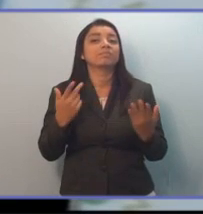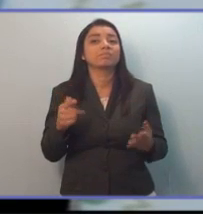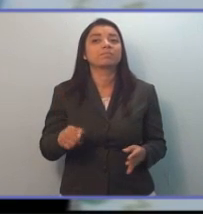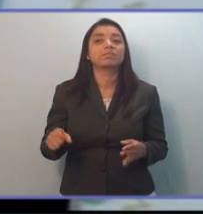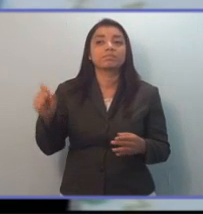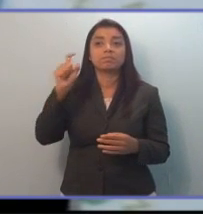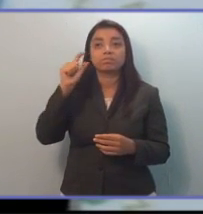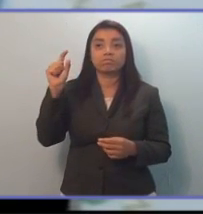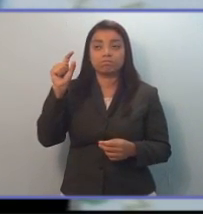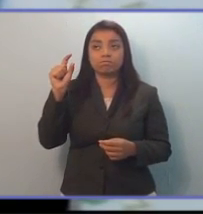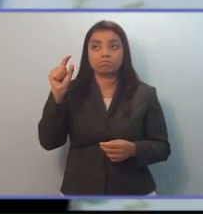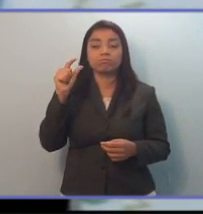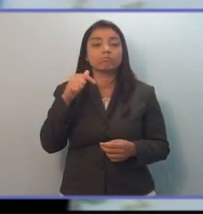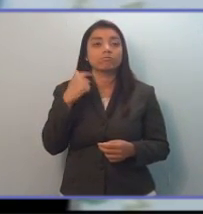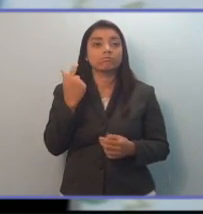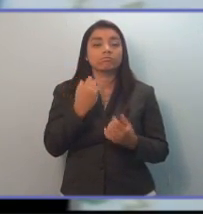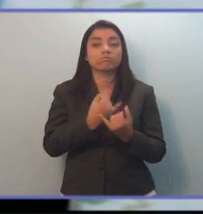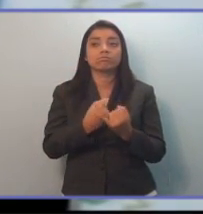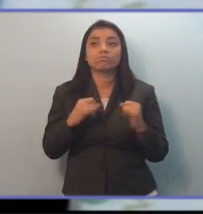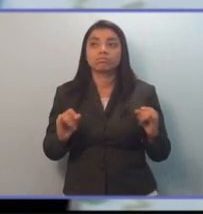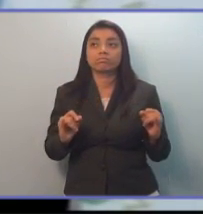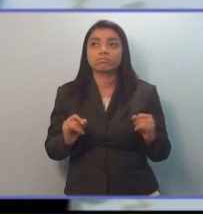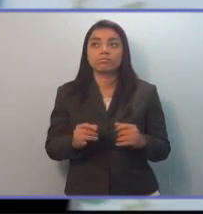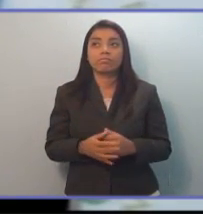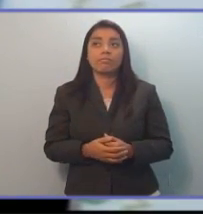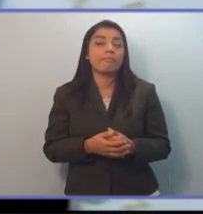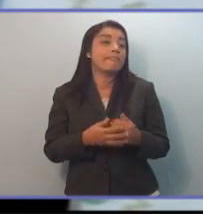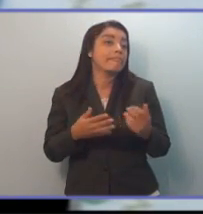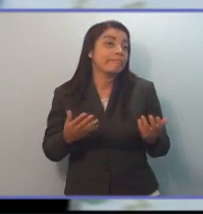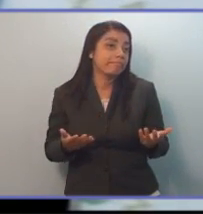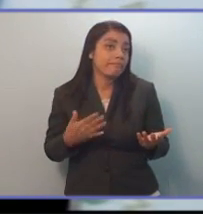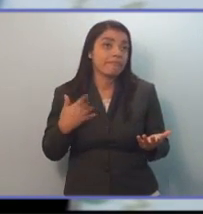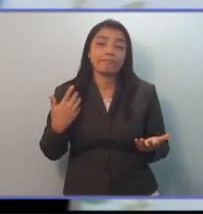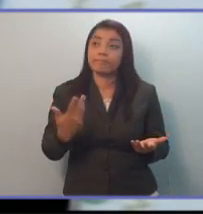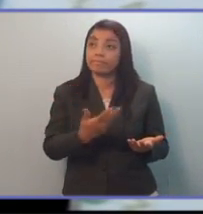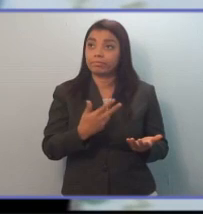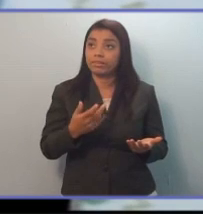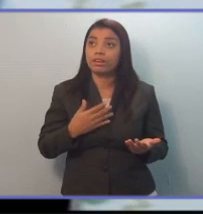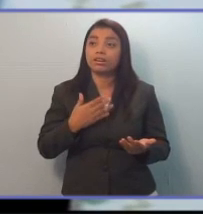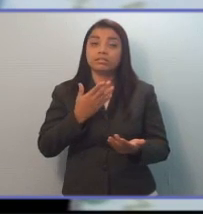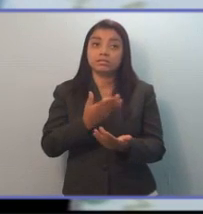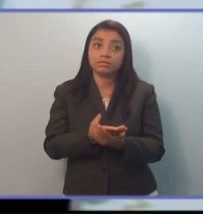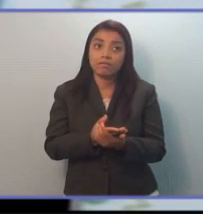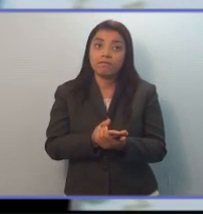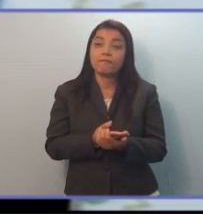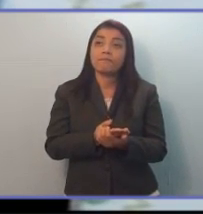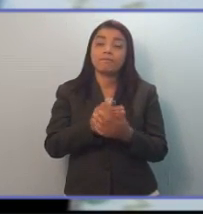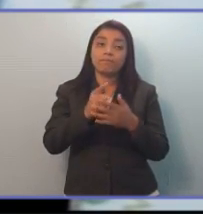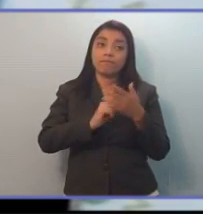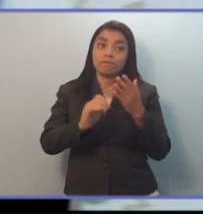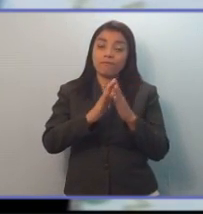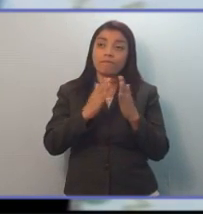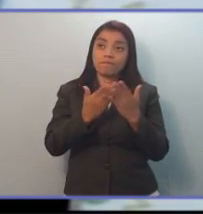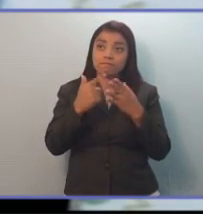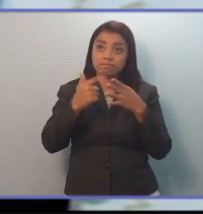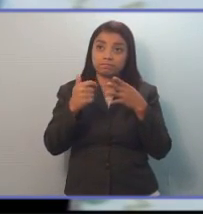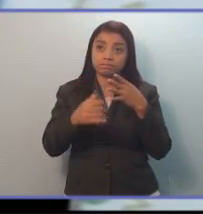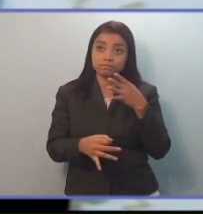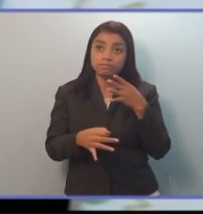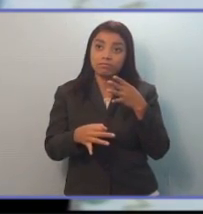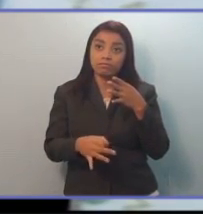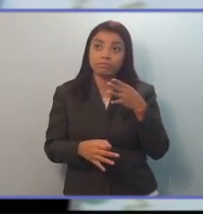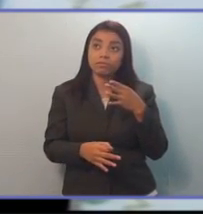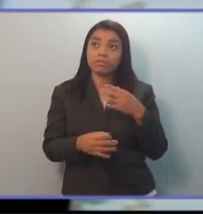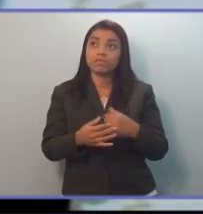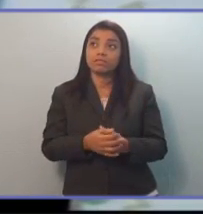funcionarios somos independientes y nos debemos someter exclusivamente a la Constitución y a las leyes.